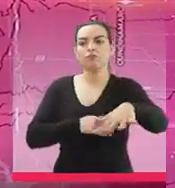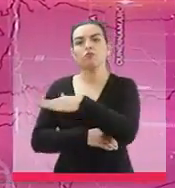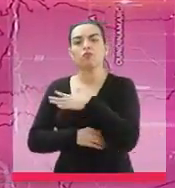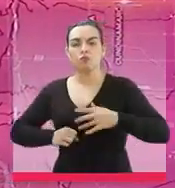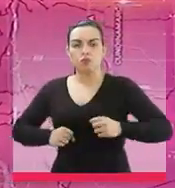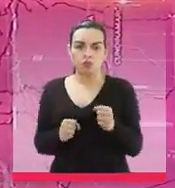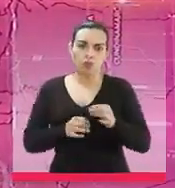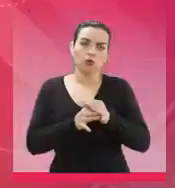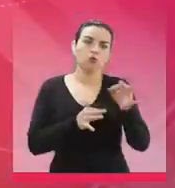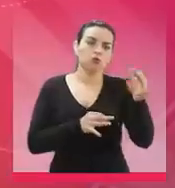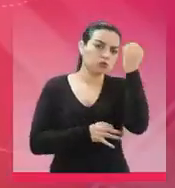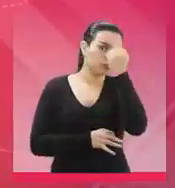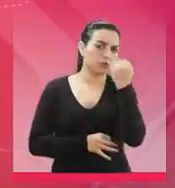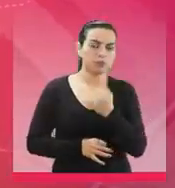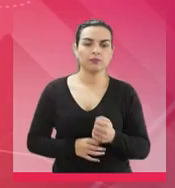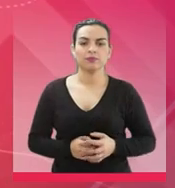Soacha.